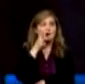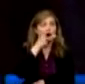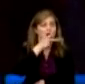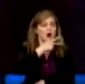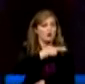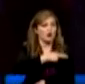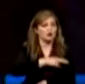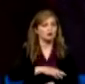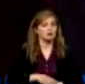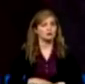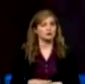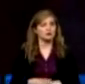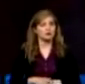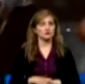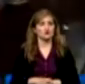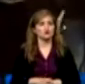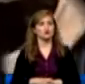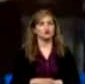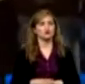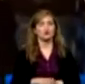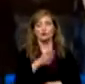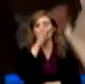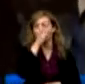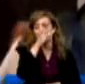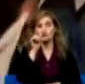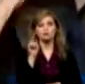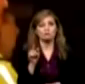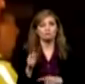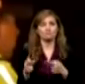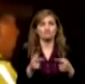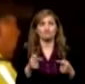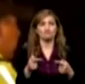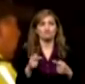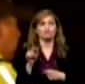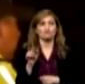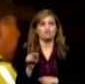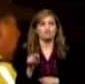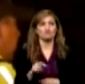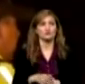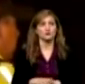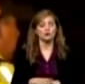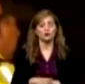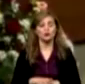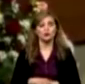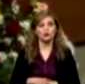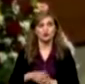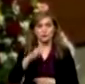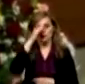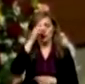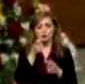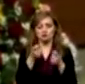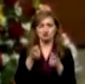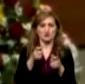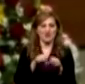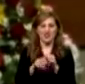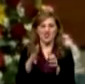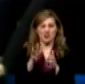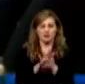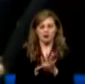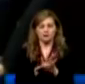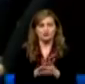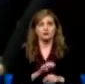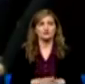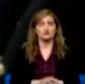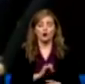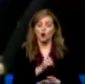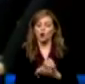y se están burlando de Huachapala. No se registraron desmanes, pero la fuerza del orden estuvo presente. En tanto, la Junta Electoral de la SUAY analizará